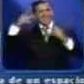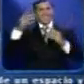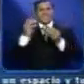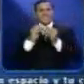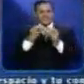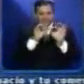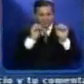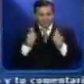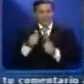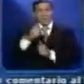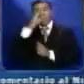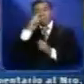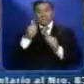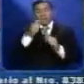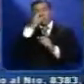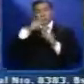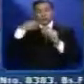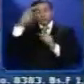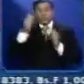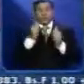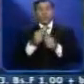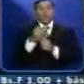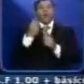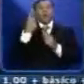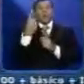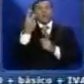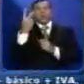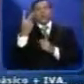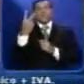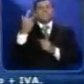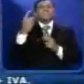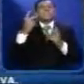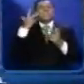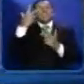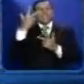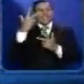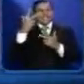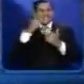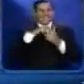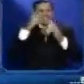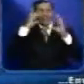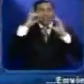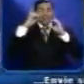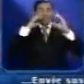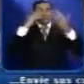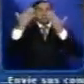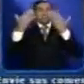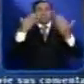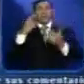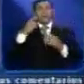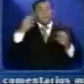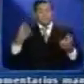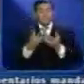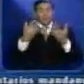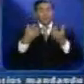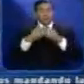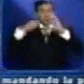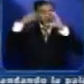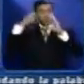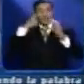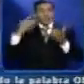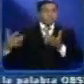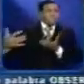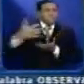a principios del próximo año de Toy Story 1 y 2 en tres dimensiones. Según representantes de la producción, la idea es allanar el